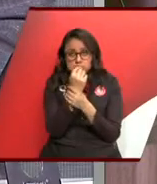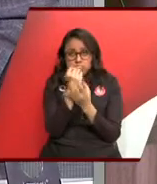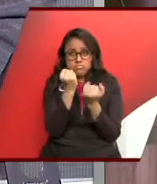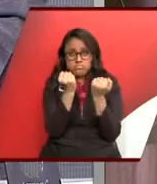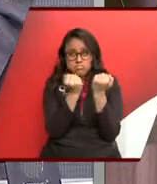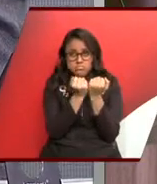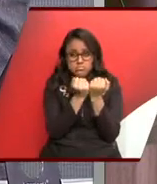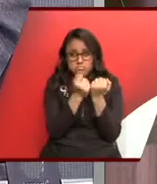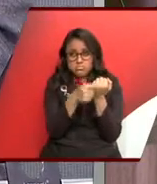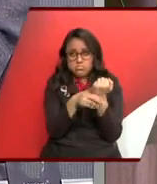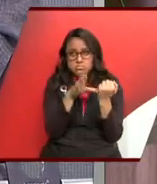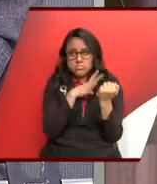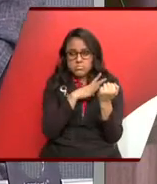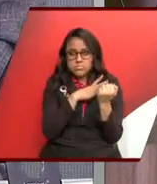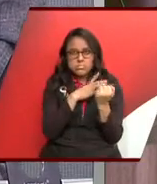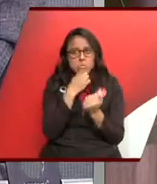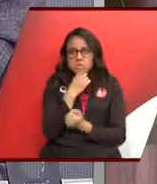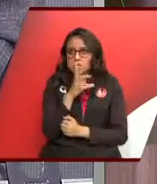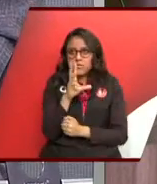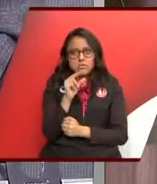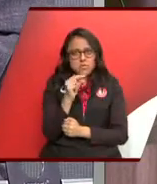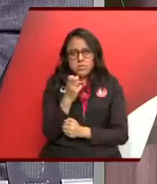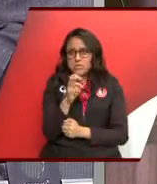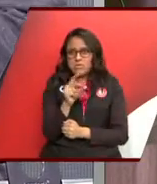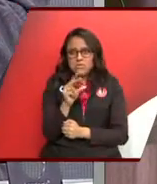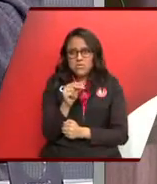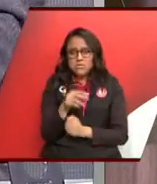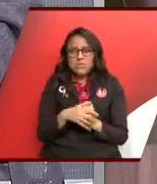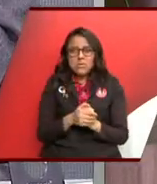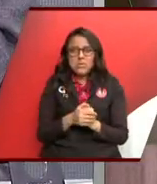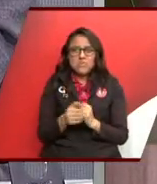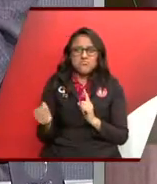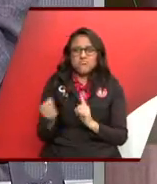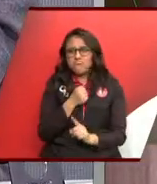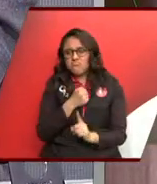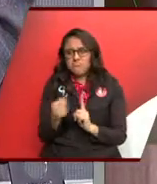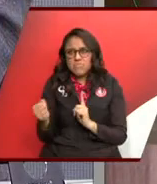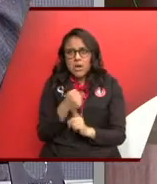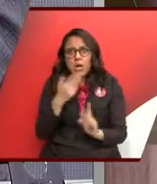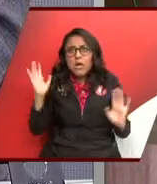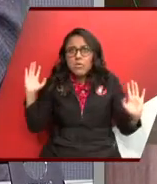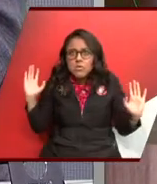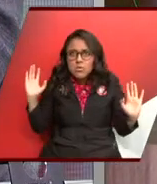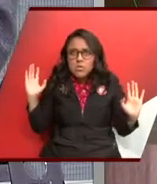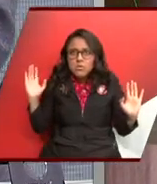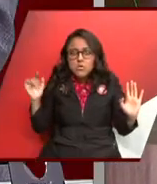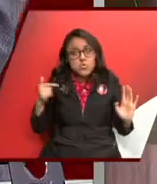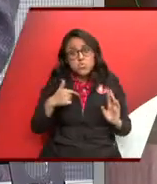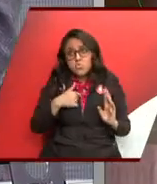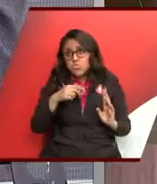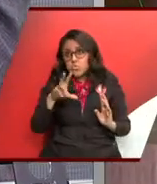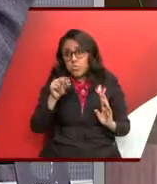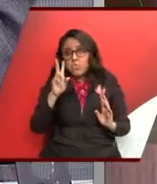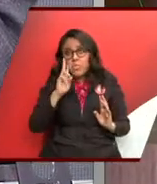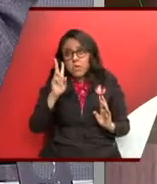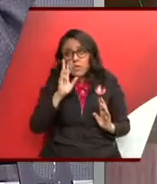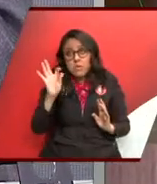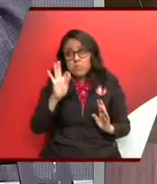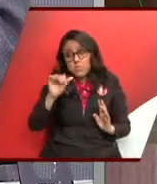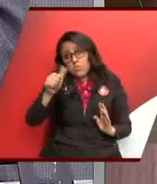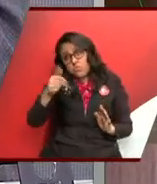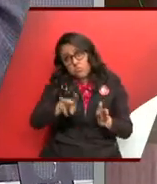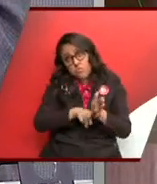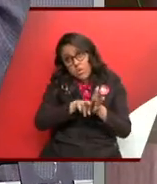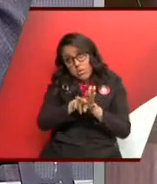inmediato al policía que las perdió, ¿eh? Sí. Y que los golpearon. Que yo no estuve ahí, pero a lo mejor él tiene